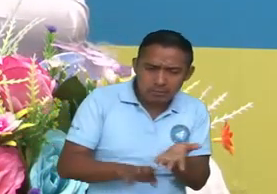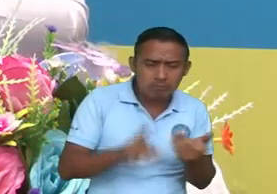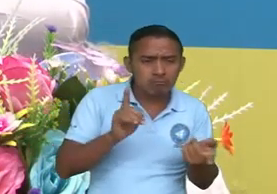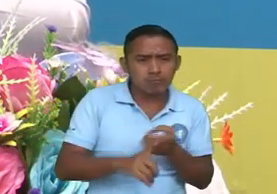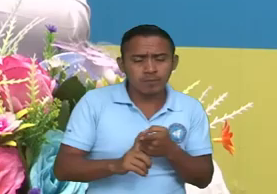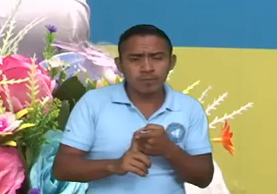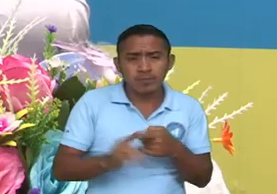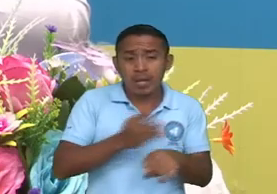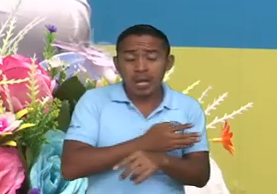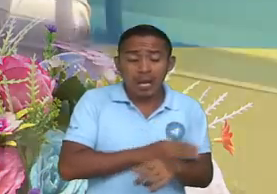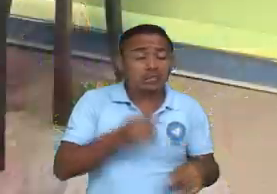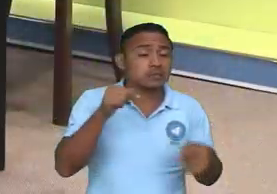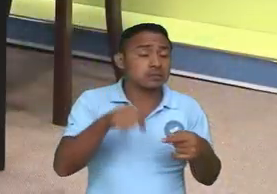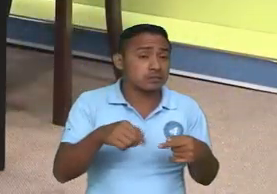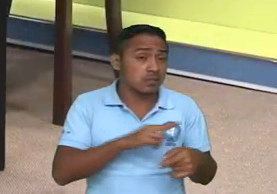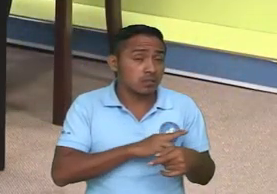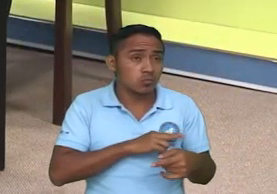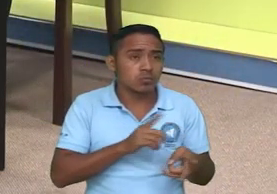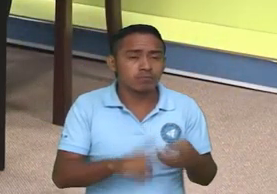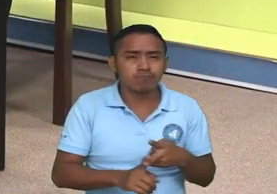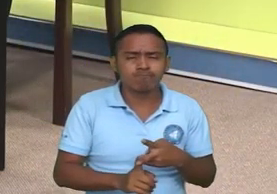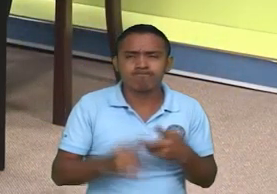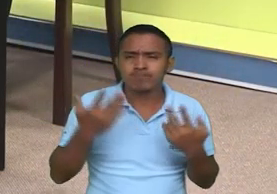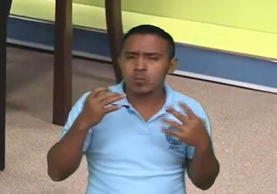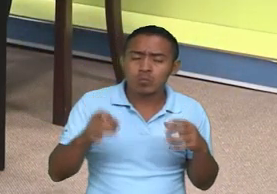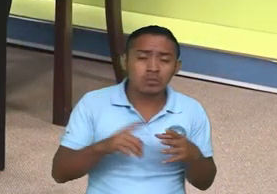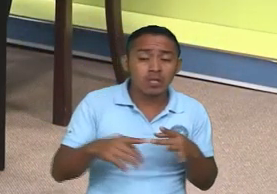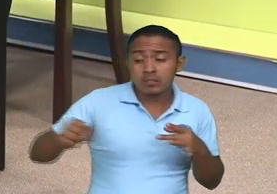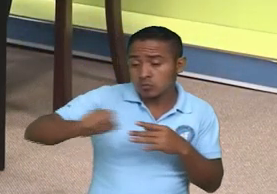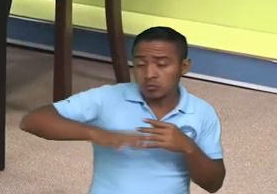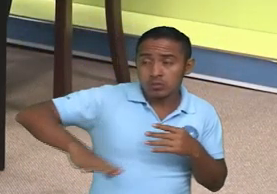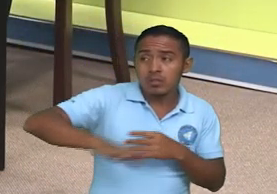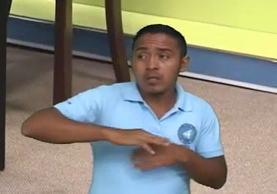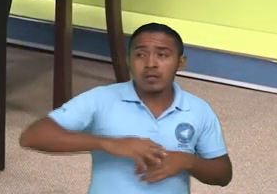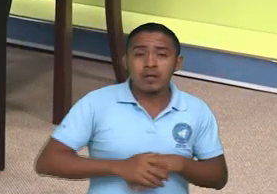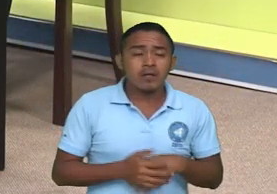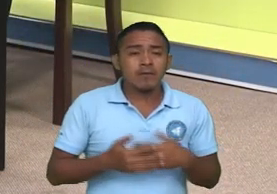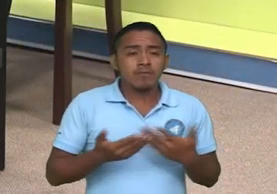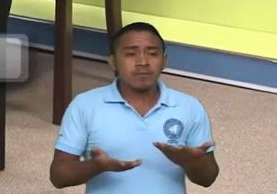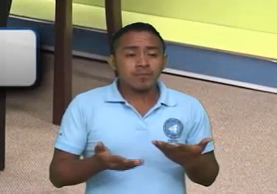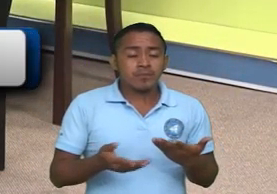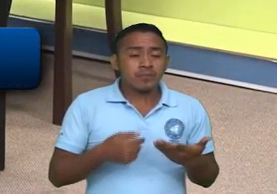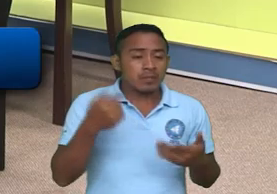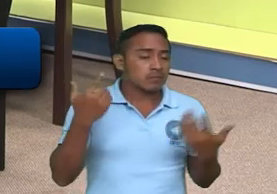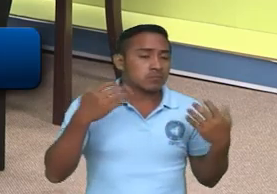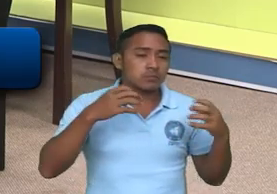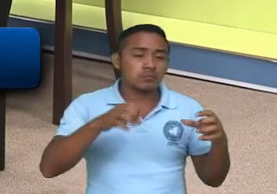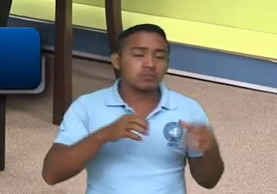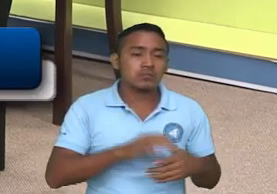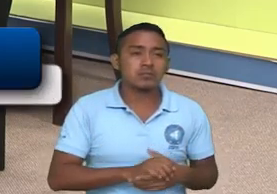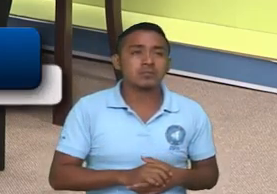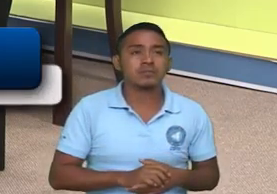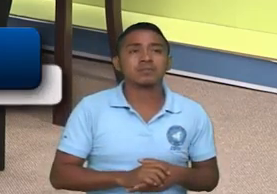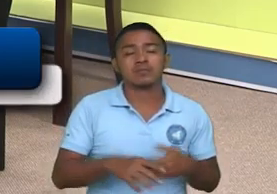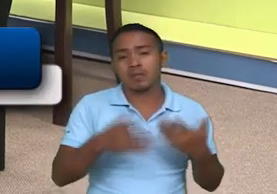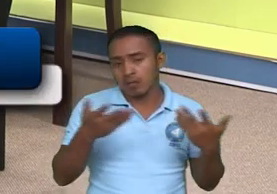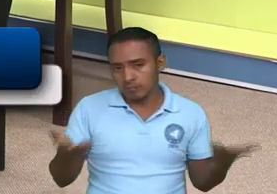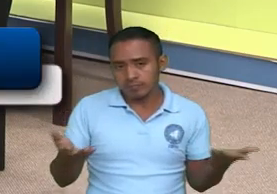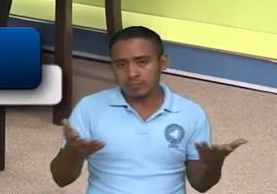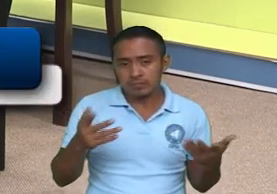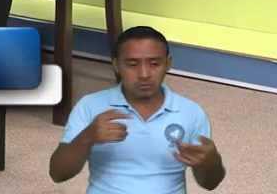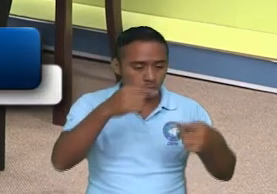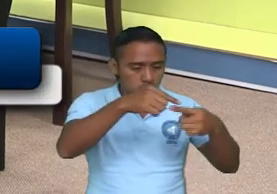se descarten cualquier evento criminal. Se tiene que hacer un estudio de todo lo que es la situación,